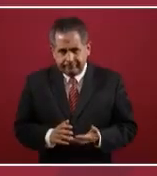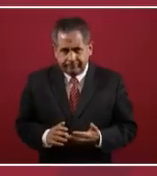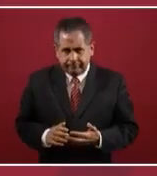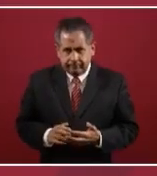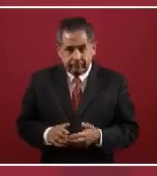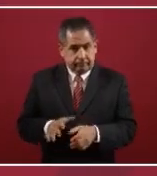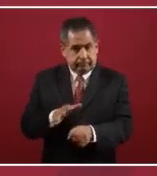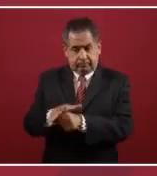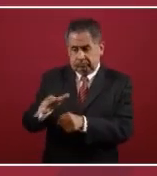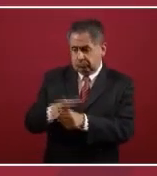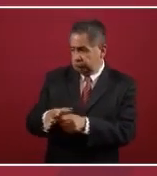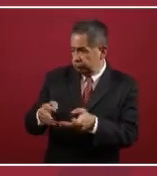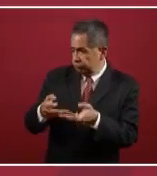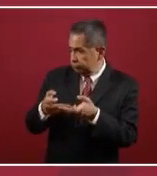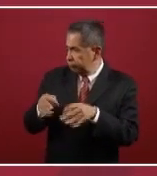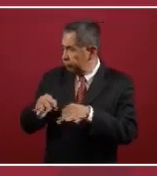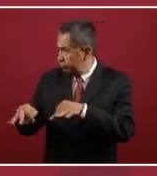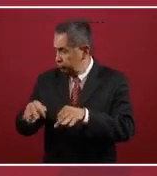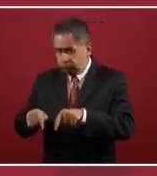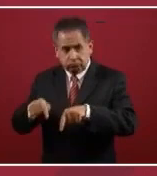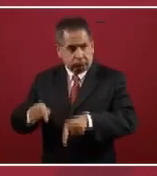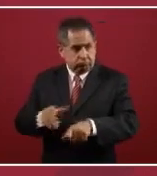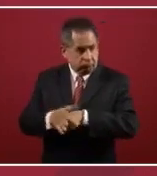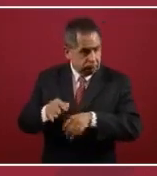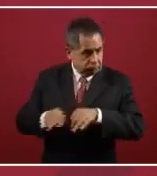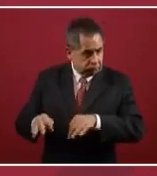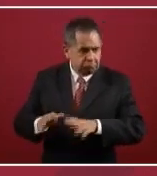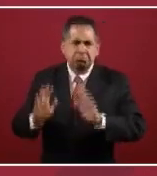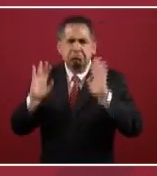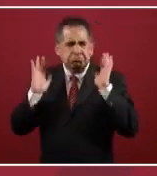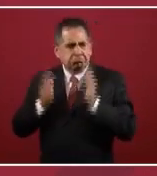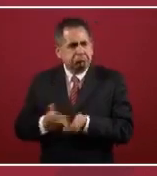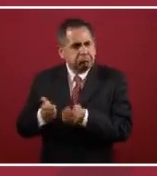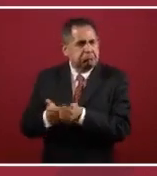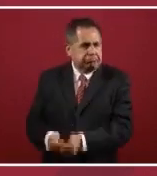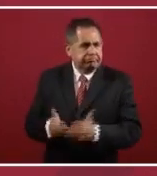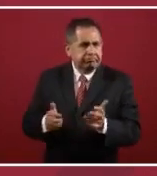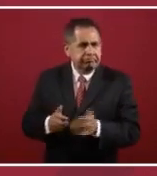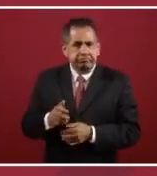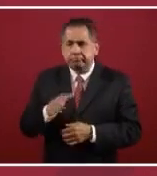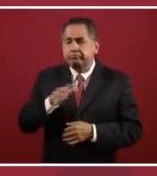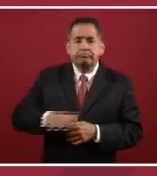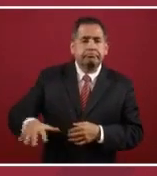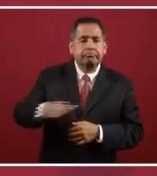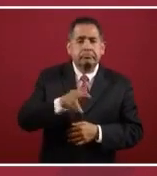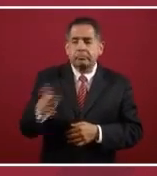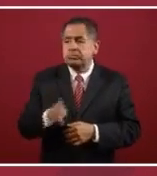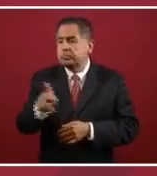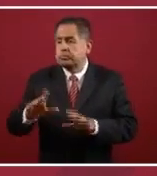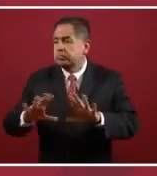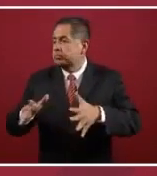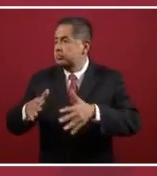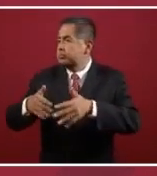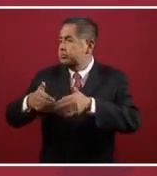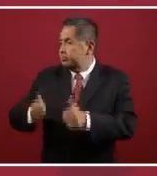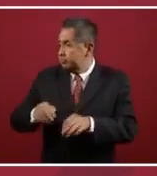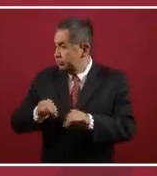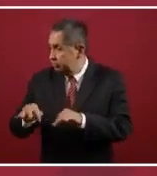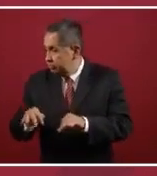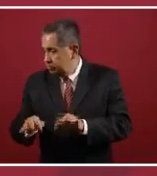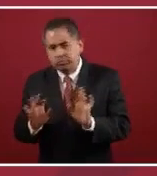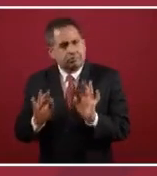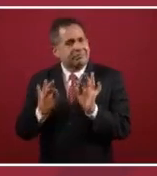si hay trabajo en las comunidades, en los pueblos, pues se está